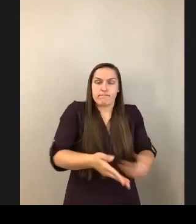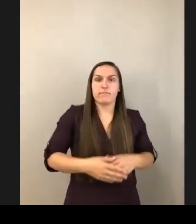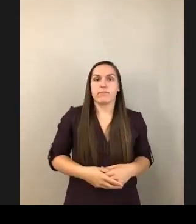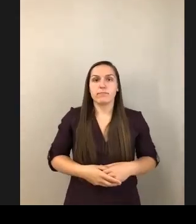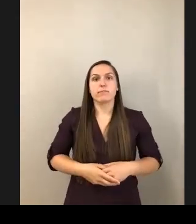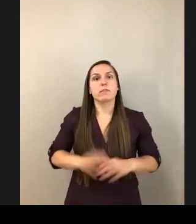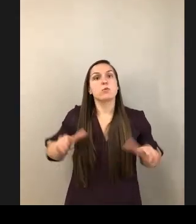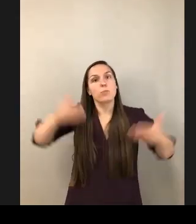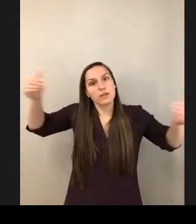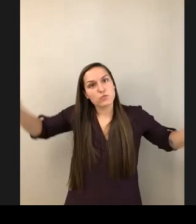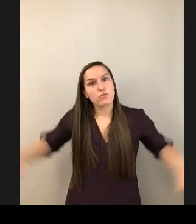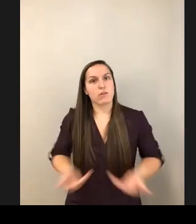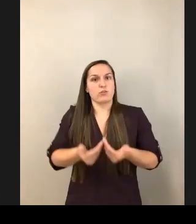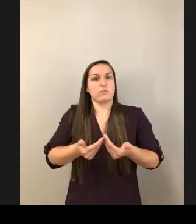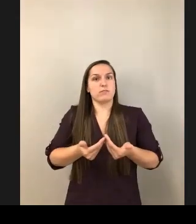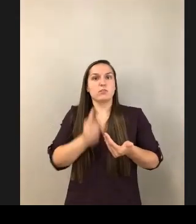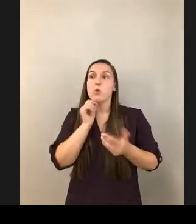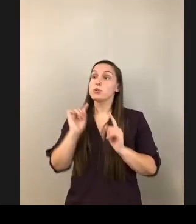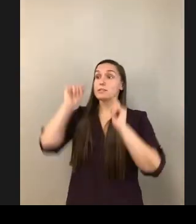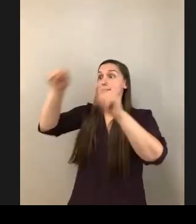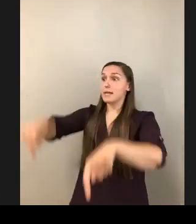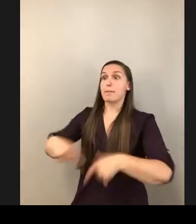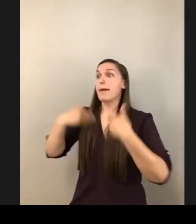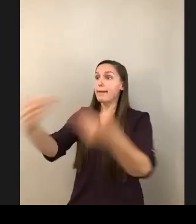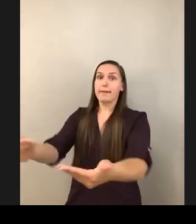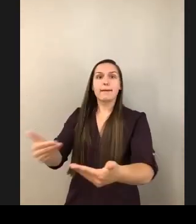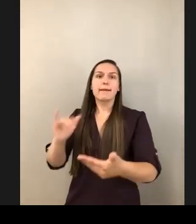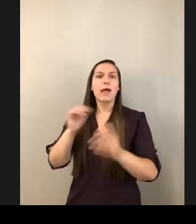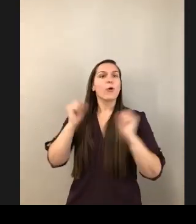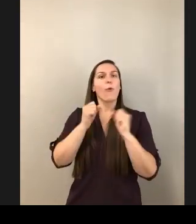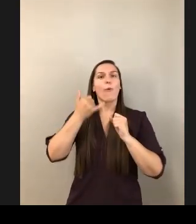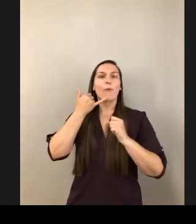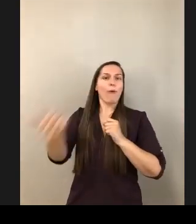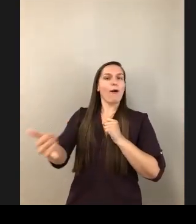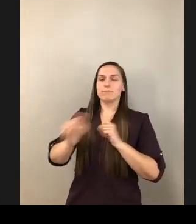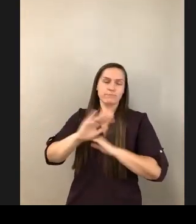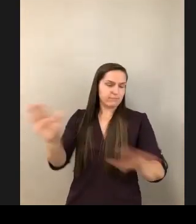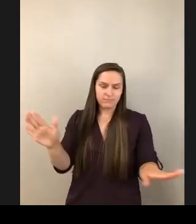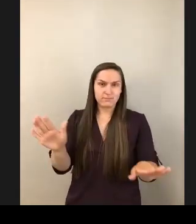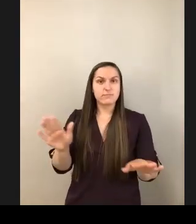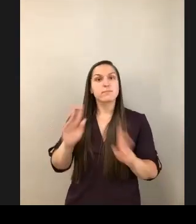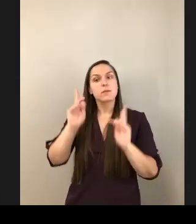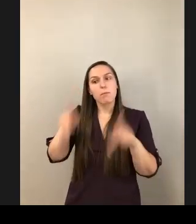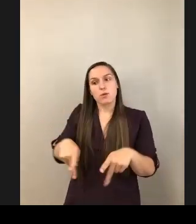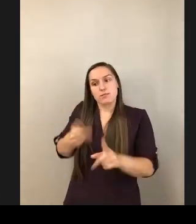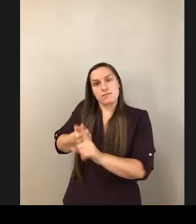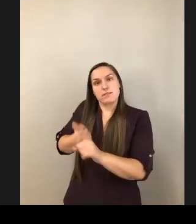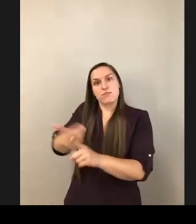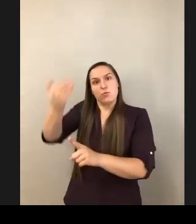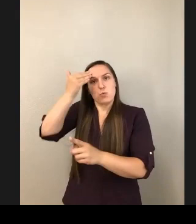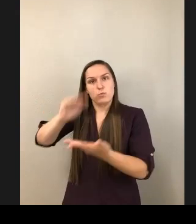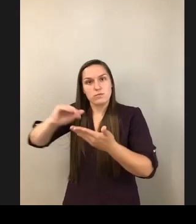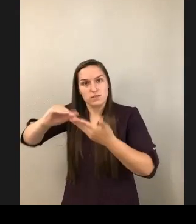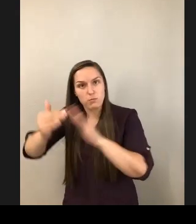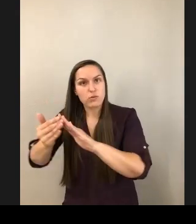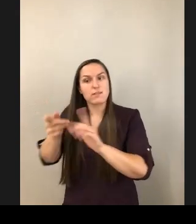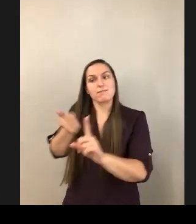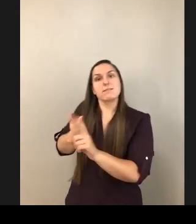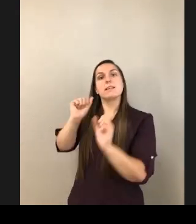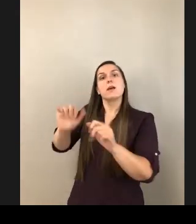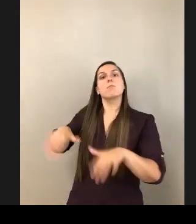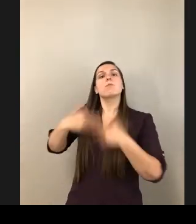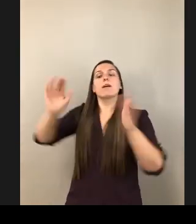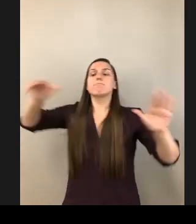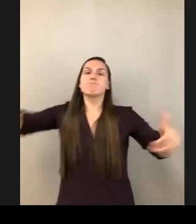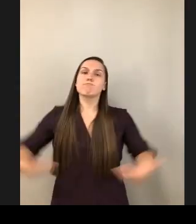encontrar a las personas donde se encuentran y no tal vez referirnos a ellos por su nombre,